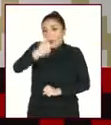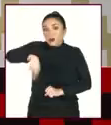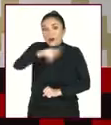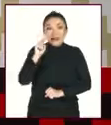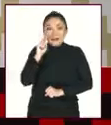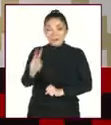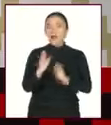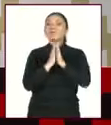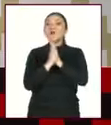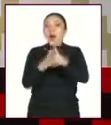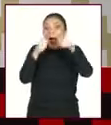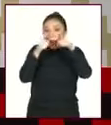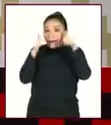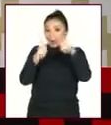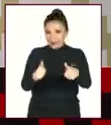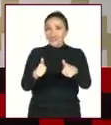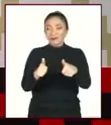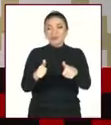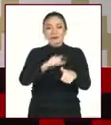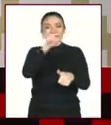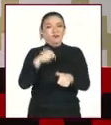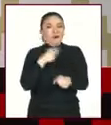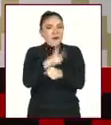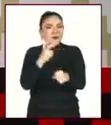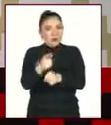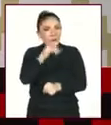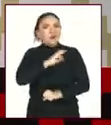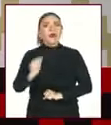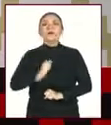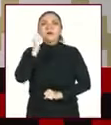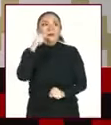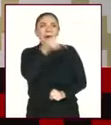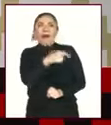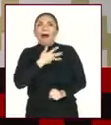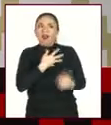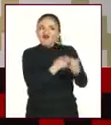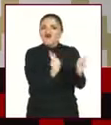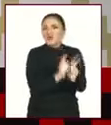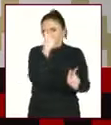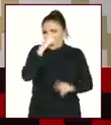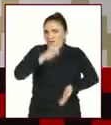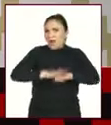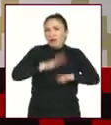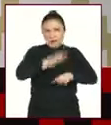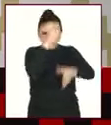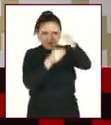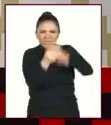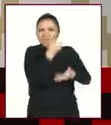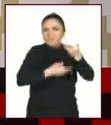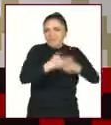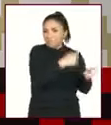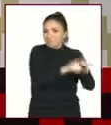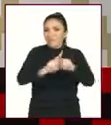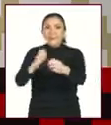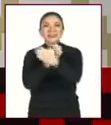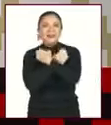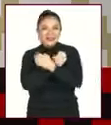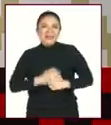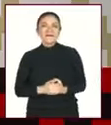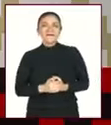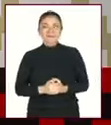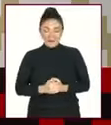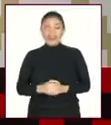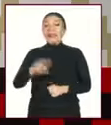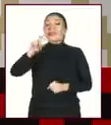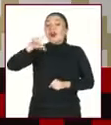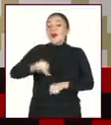así que estén pendientes porque les invitamos a que aprovechen este espacio de crecimiento y colaboración educativa. Para adentrarnos en el